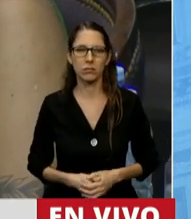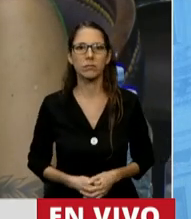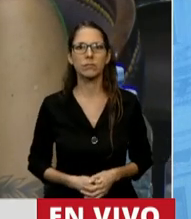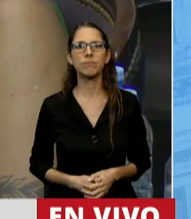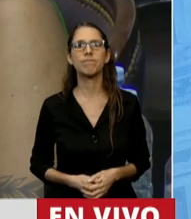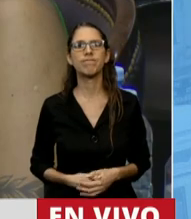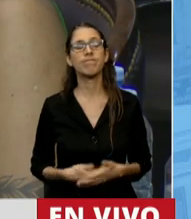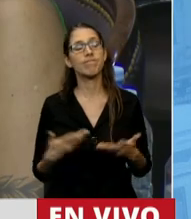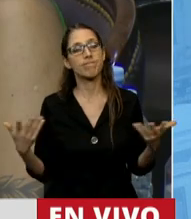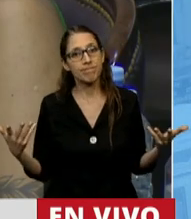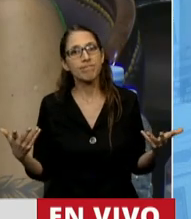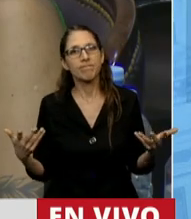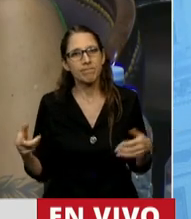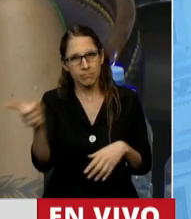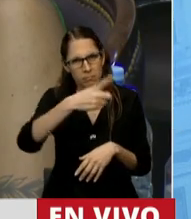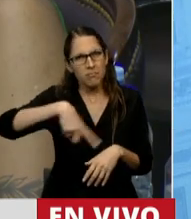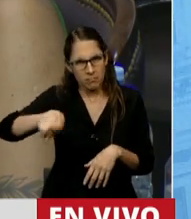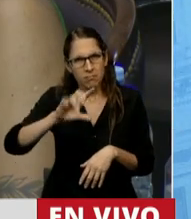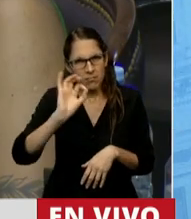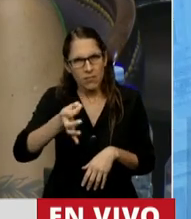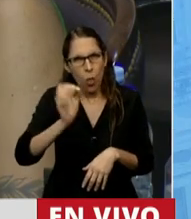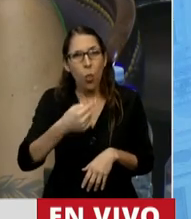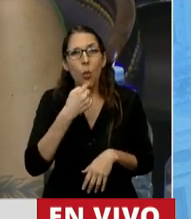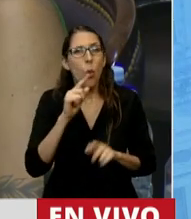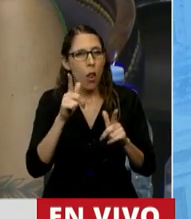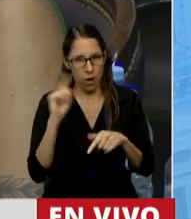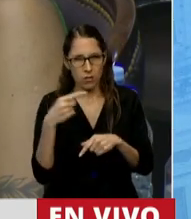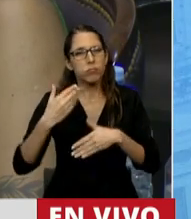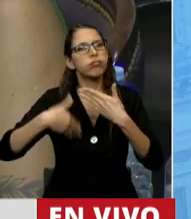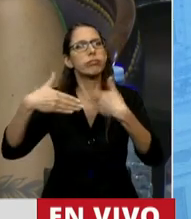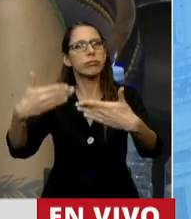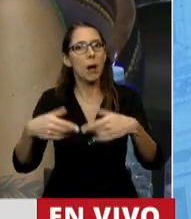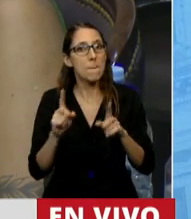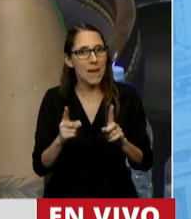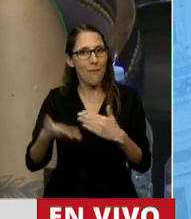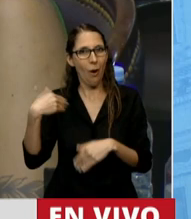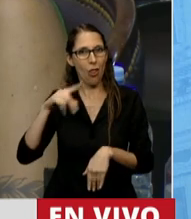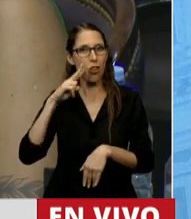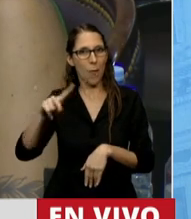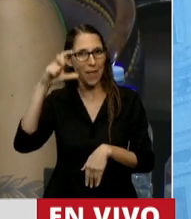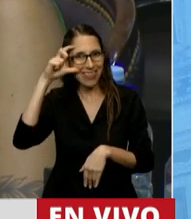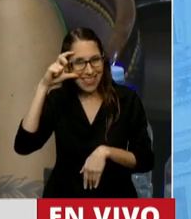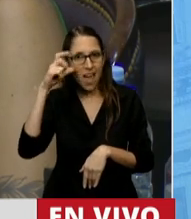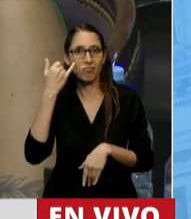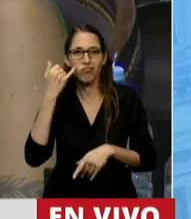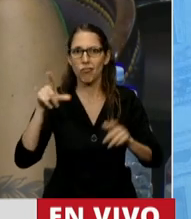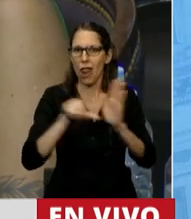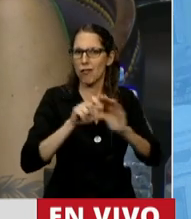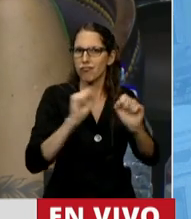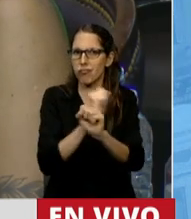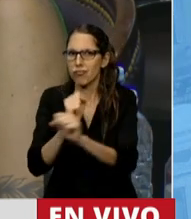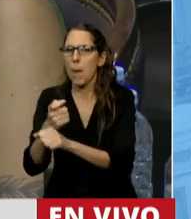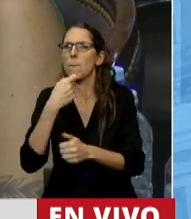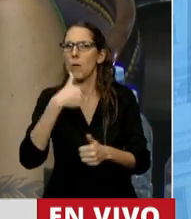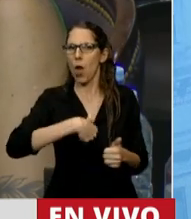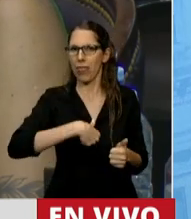Mire, no tengan dudas de que estamos avanzando así como lo hicimos desde el 2010 con leyes maravillosas como el matrimonio igualitario y la